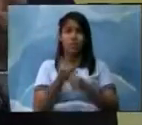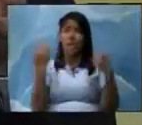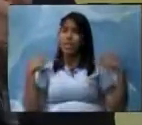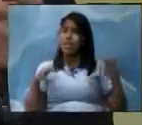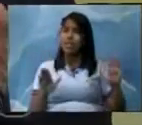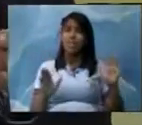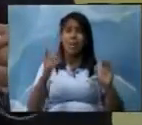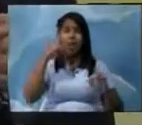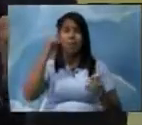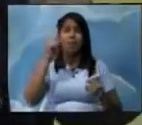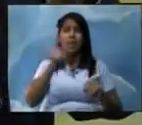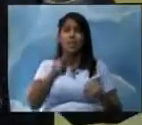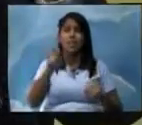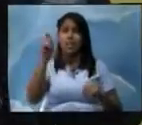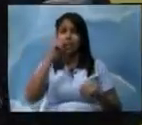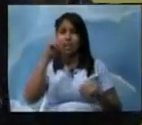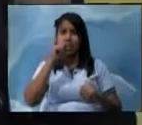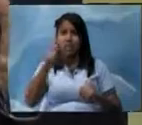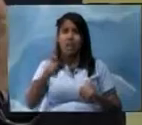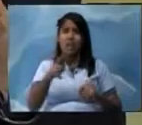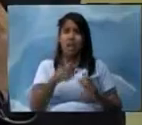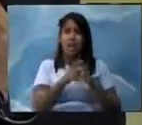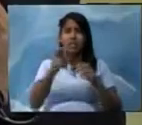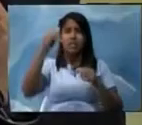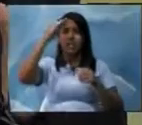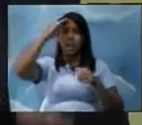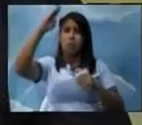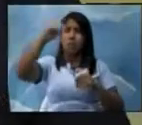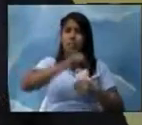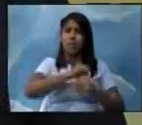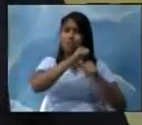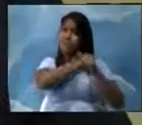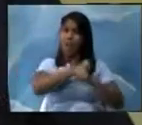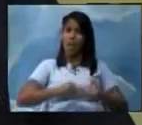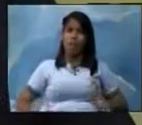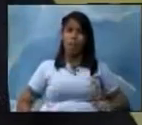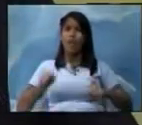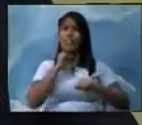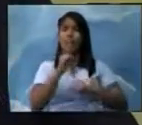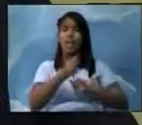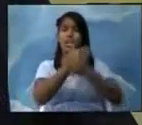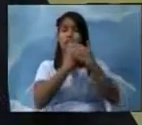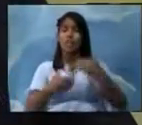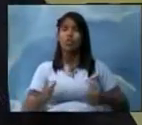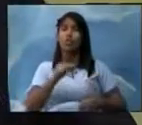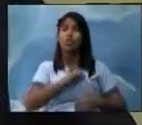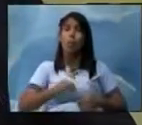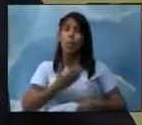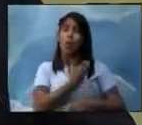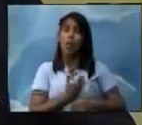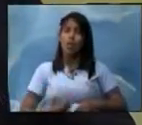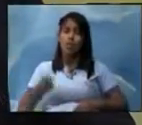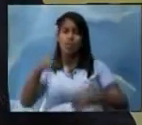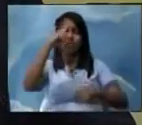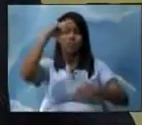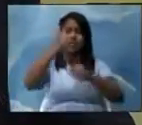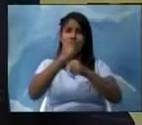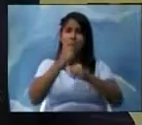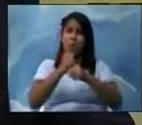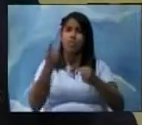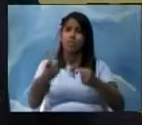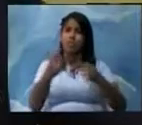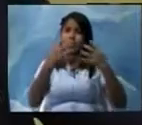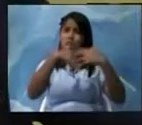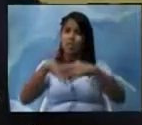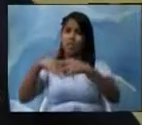quizás para usted ese arios ese Ese capitán de la guardia Ese es el dueño de su trabajo de su compañía